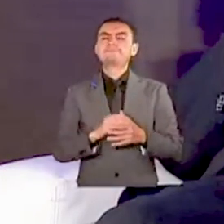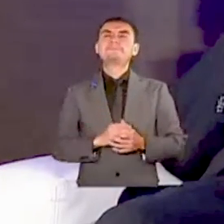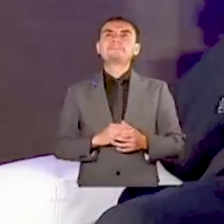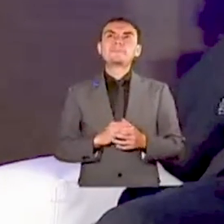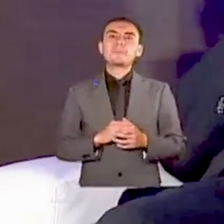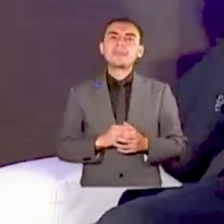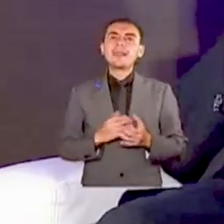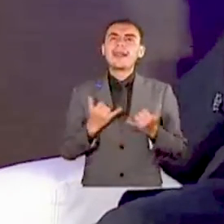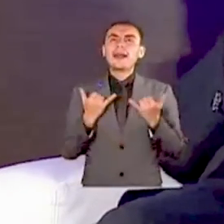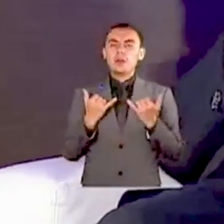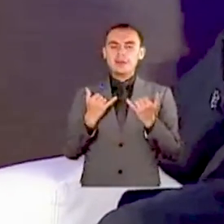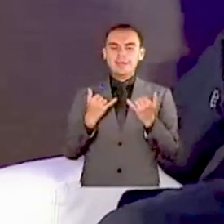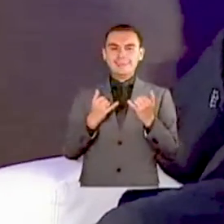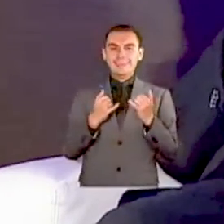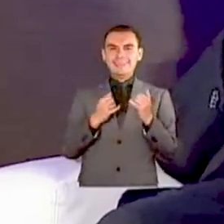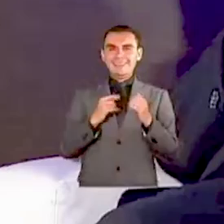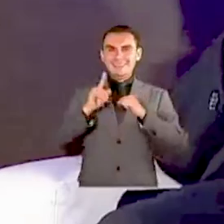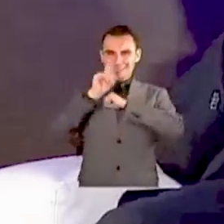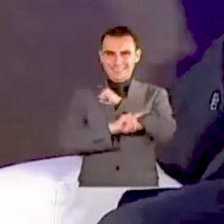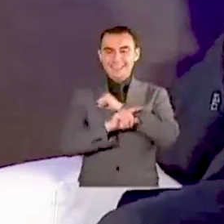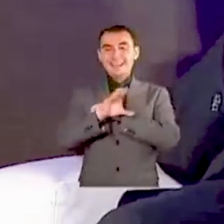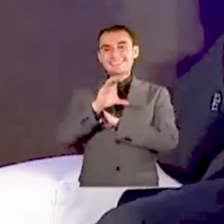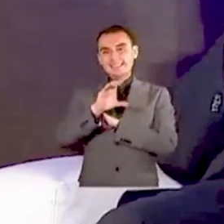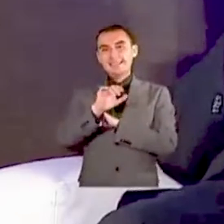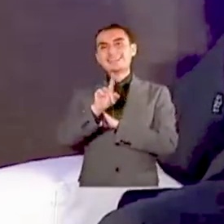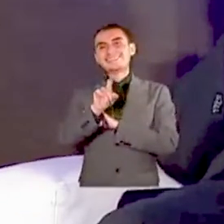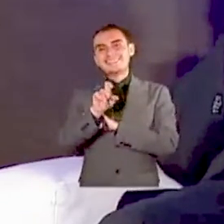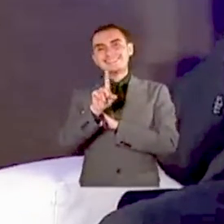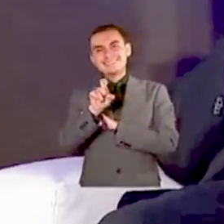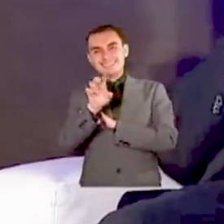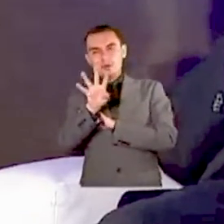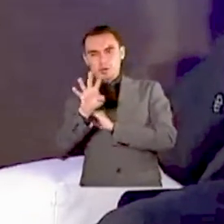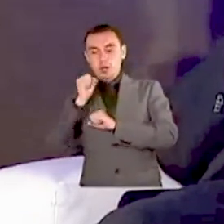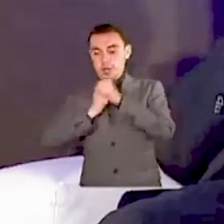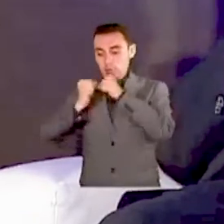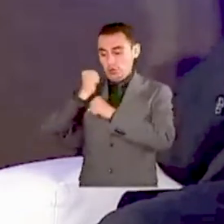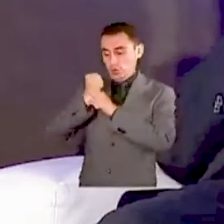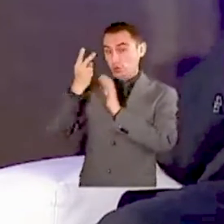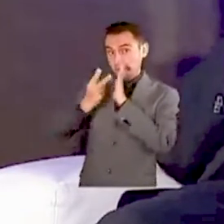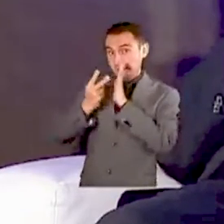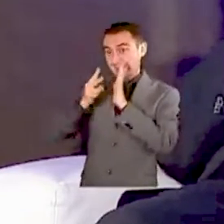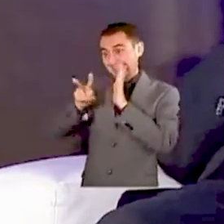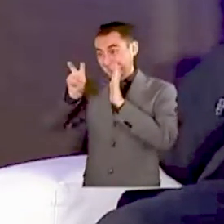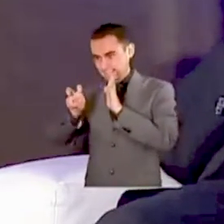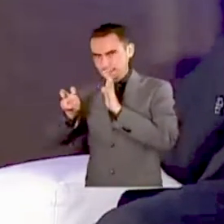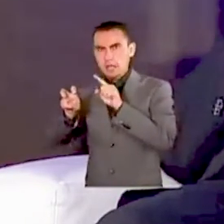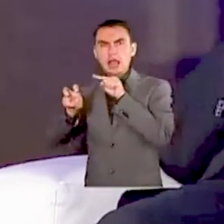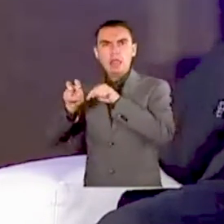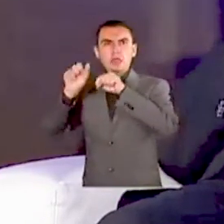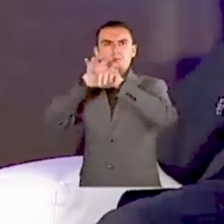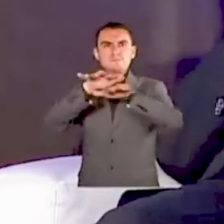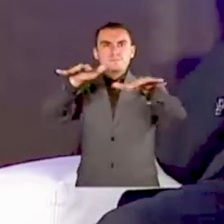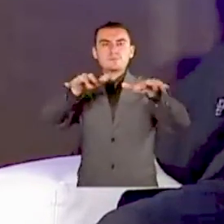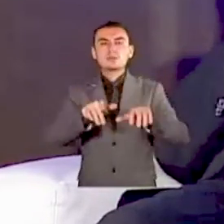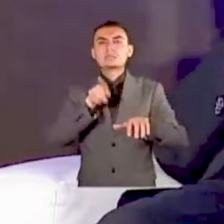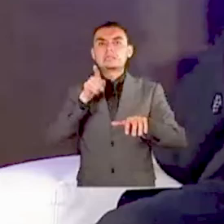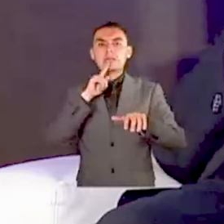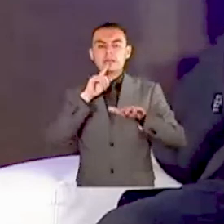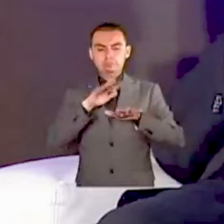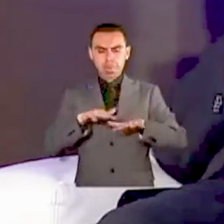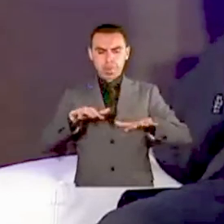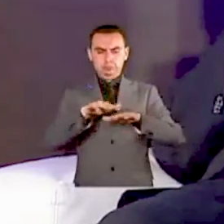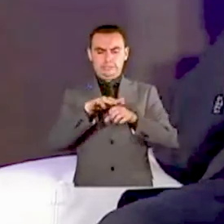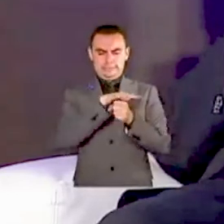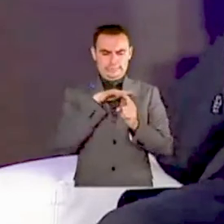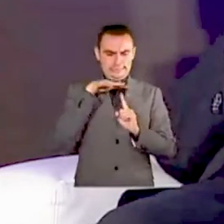la sentencia C-674 del año 2017, la Procuraduría se enfrenta a un escenario que es inédito, que es novedoso,